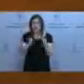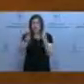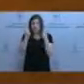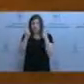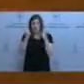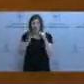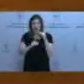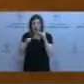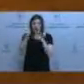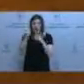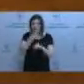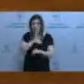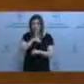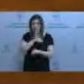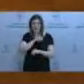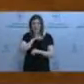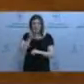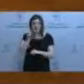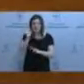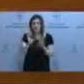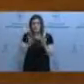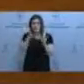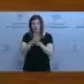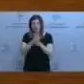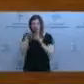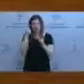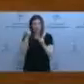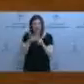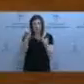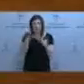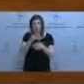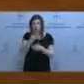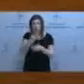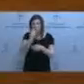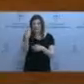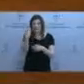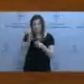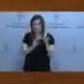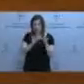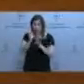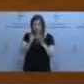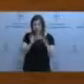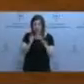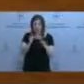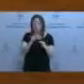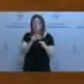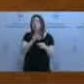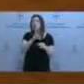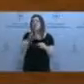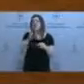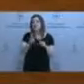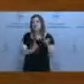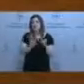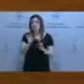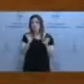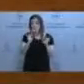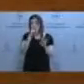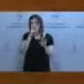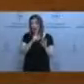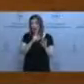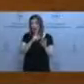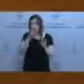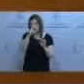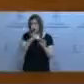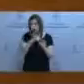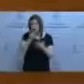el 15%, cuando se habían puesto como objetivo el 23%, si no recuerdo mal, el 33%, allá en el año 2002.